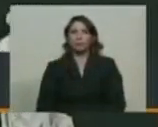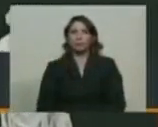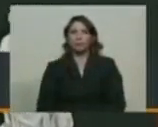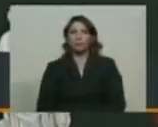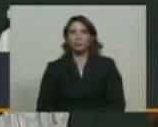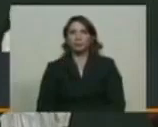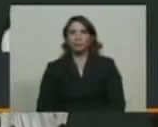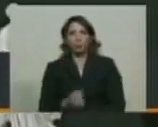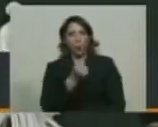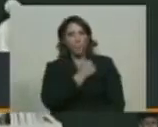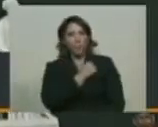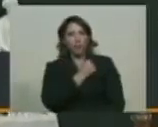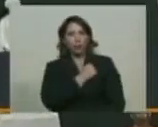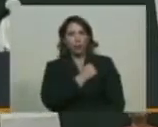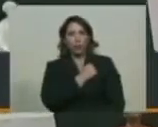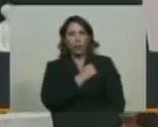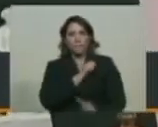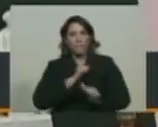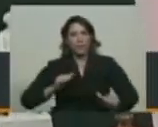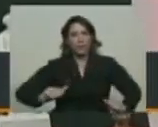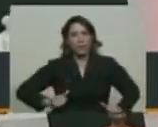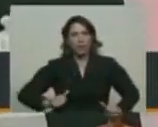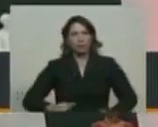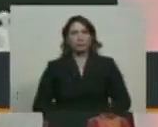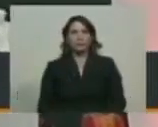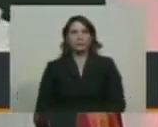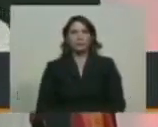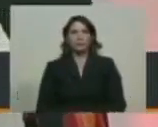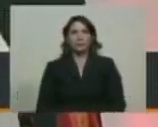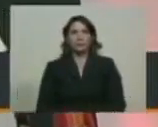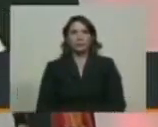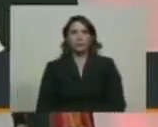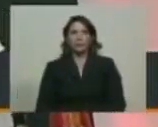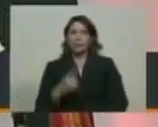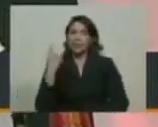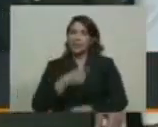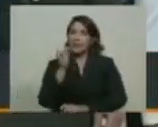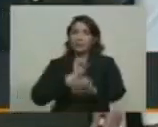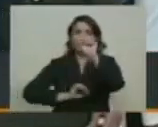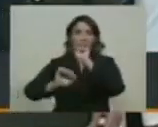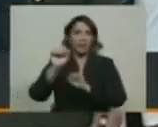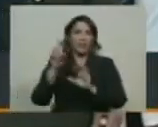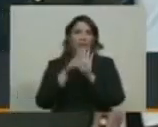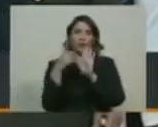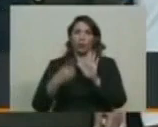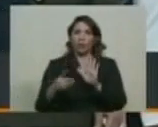compatriotas, militares, hermanos militares, debe seguir defendiendo su derecho